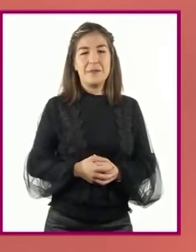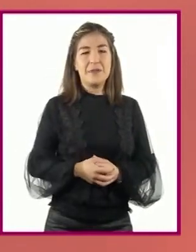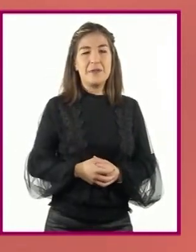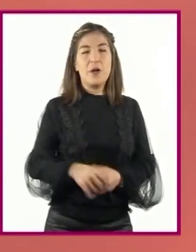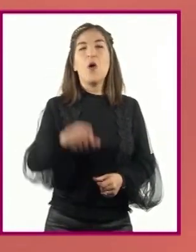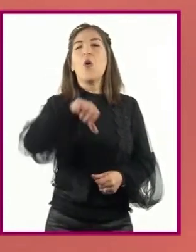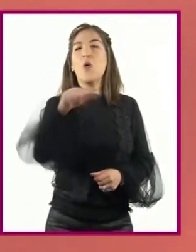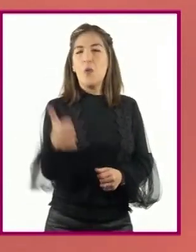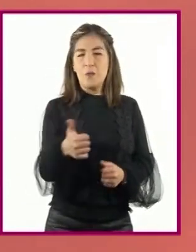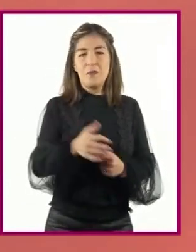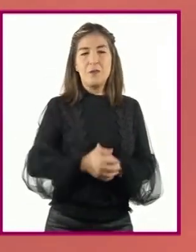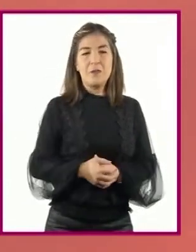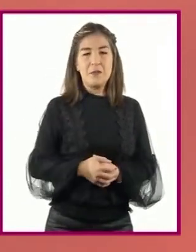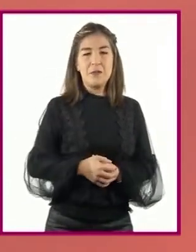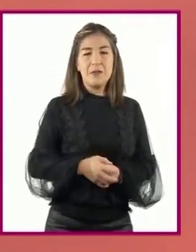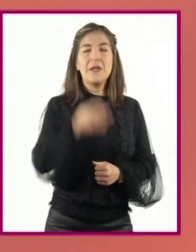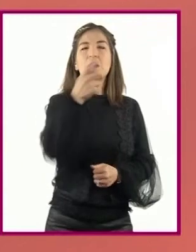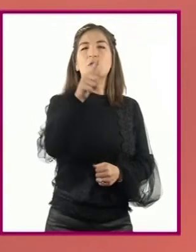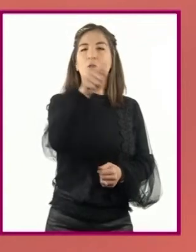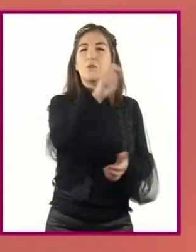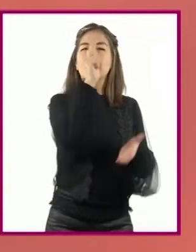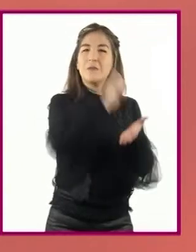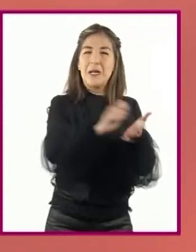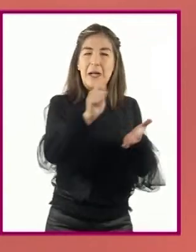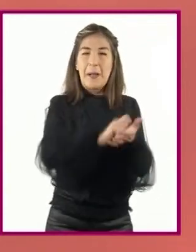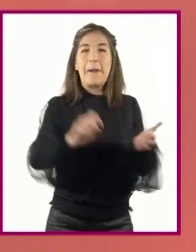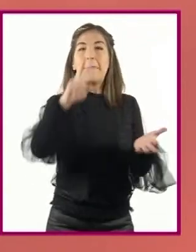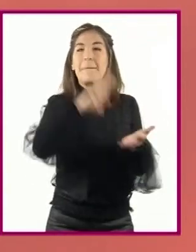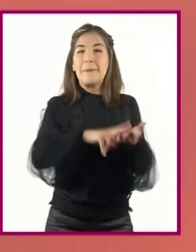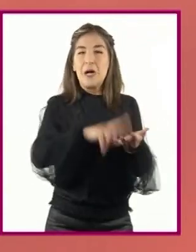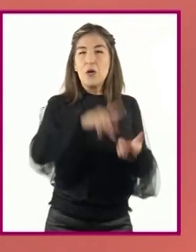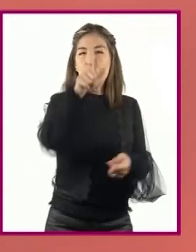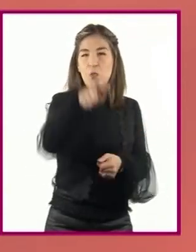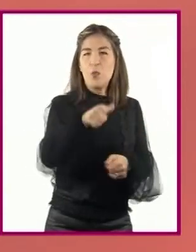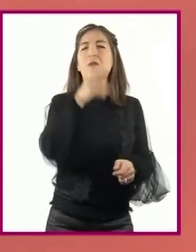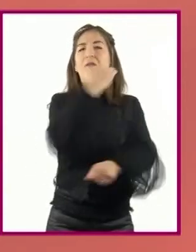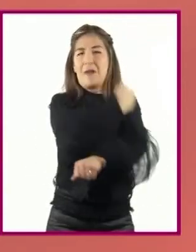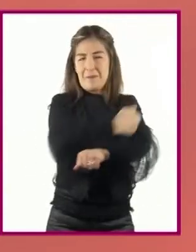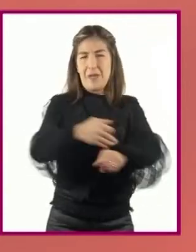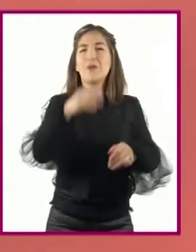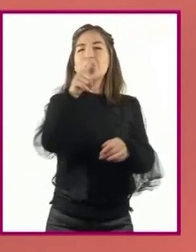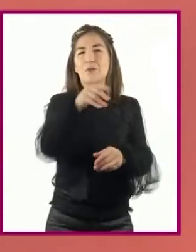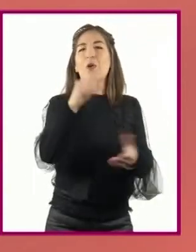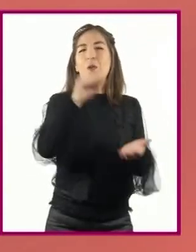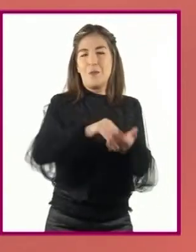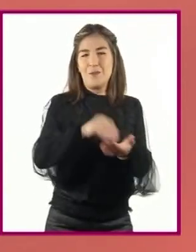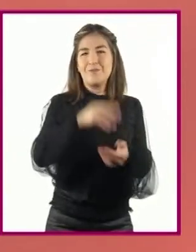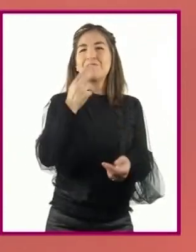y el otro para que escriban los valores que practican en familia actualmente.